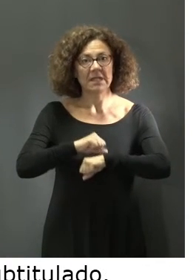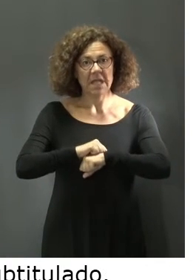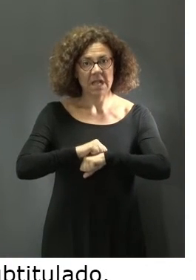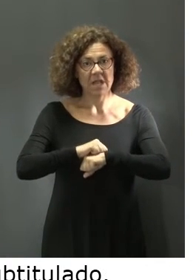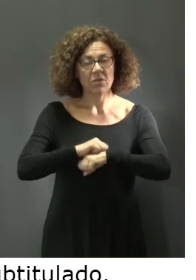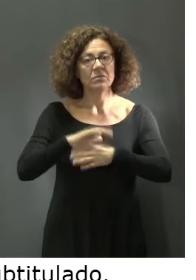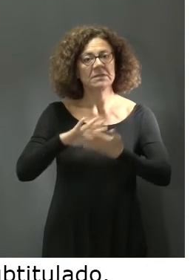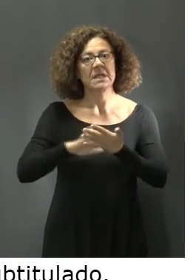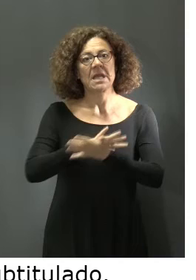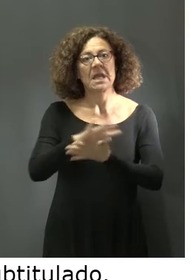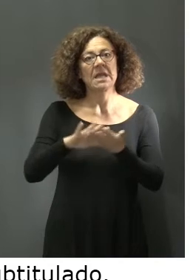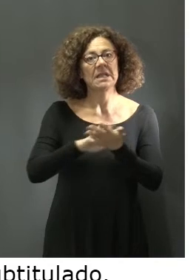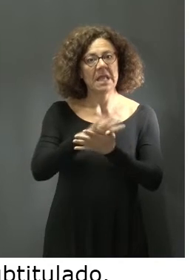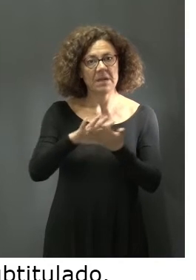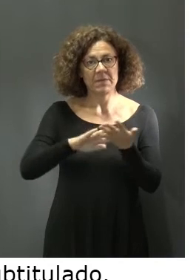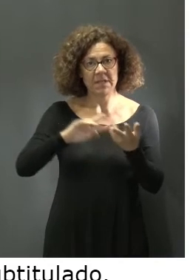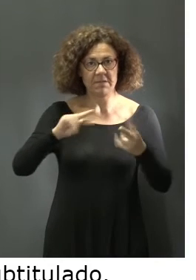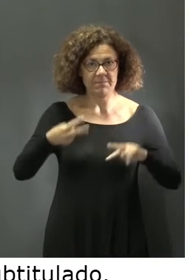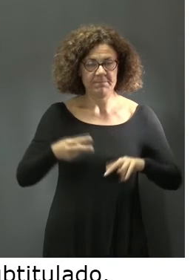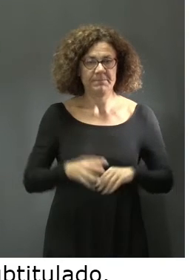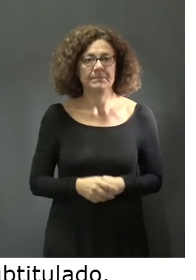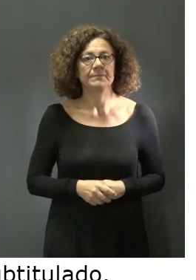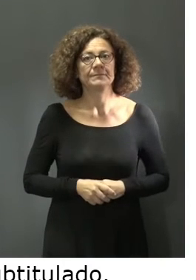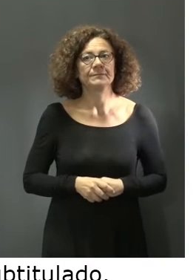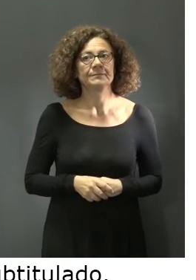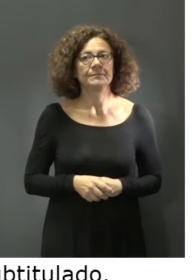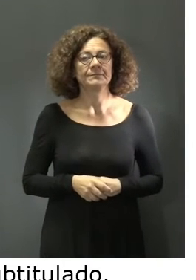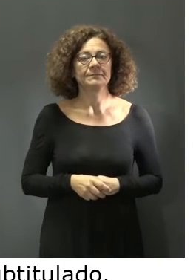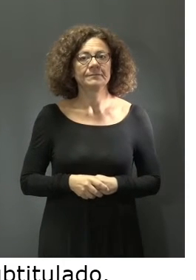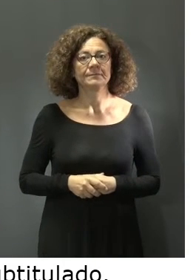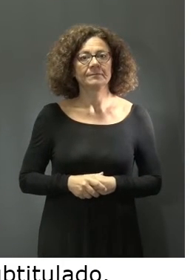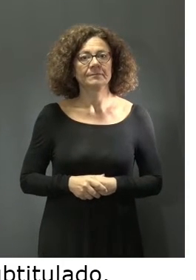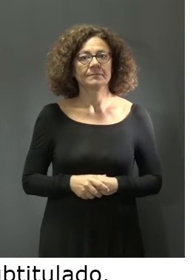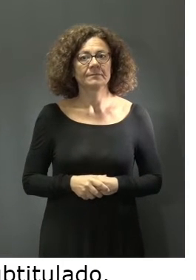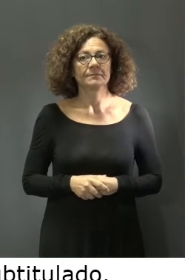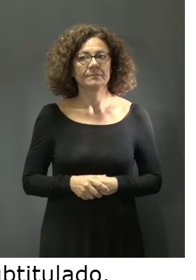la intérprete de lengua de signos española.